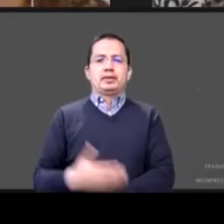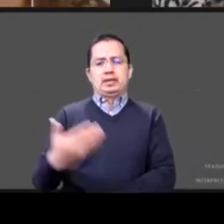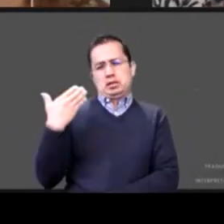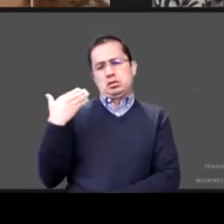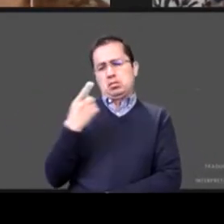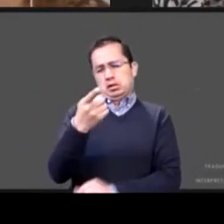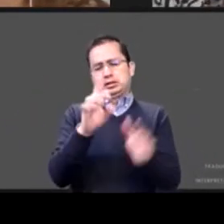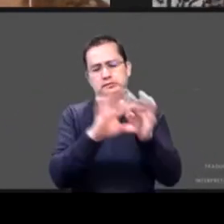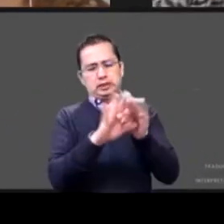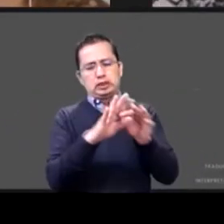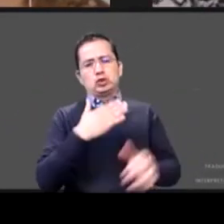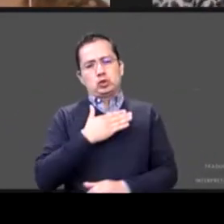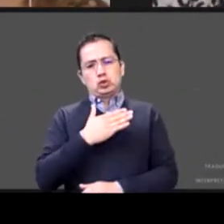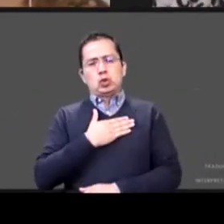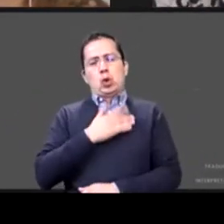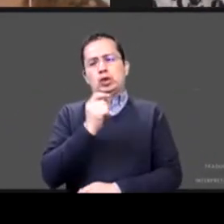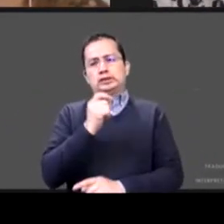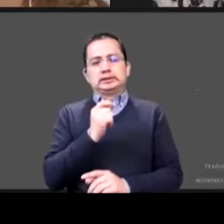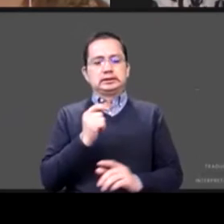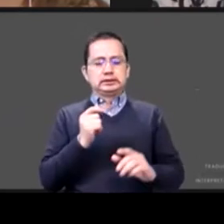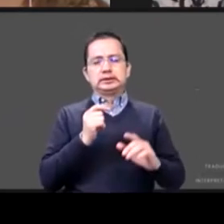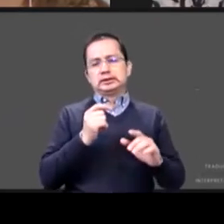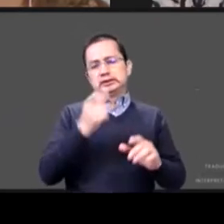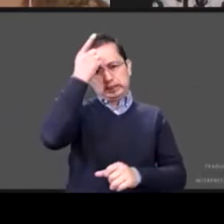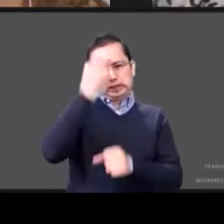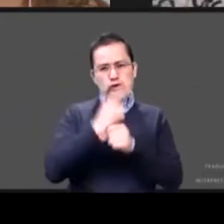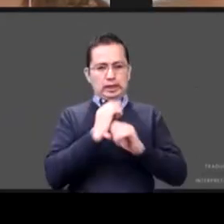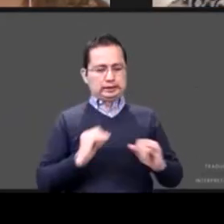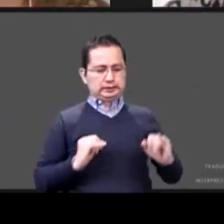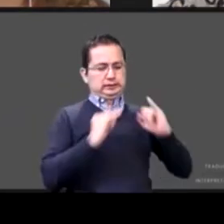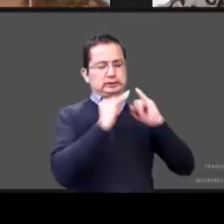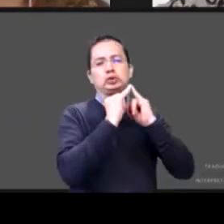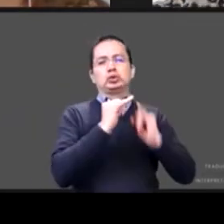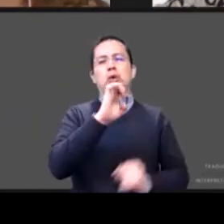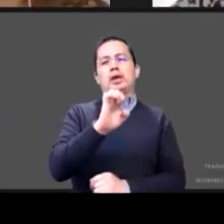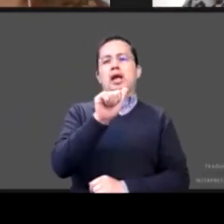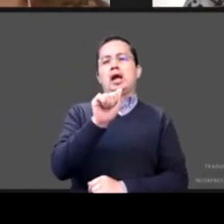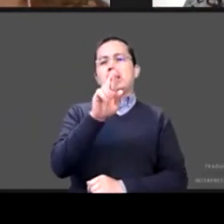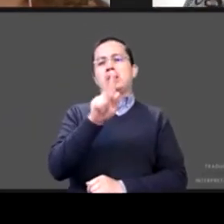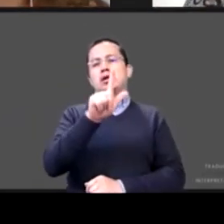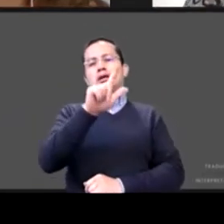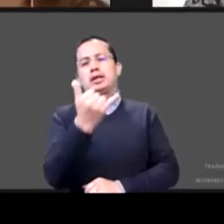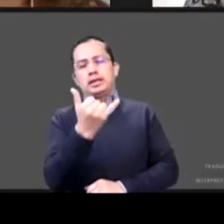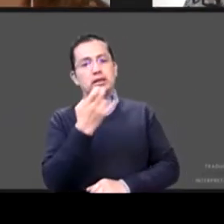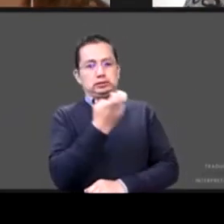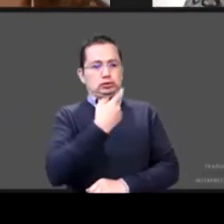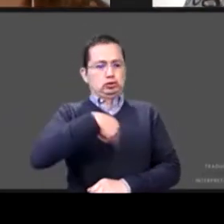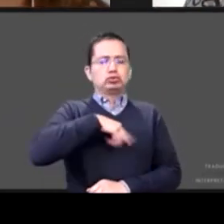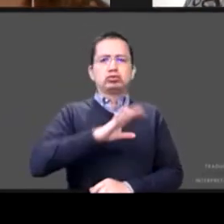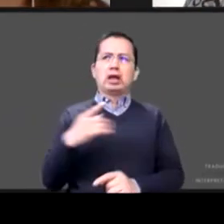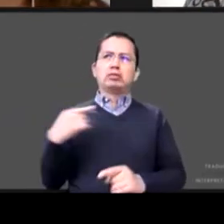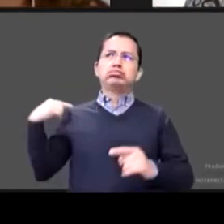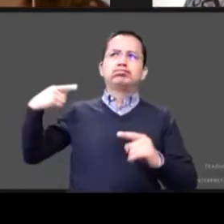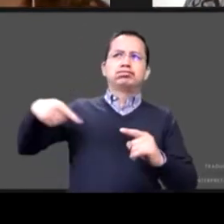Institute, un think tank con 15 años de experiencia ya en generación de políticas públicas y de